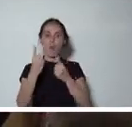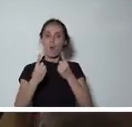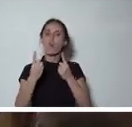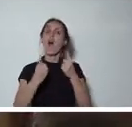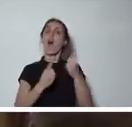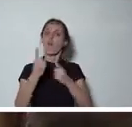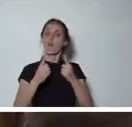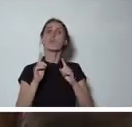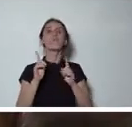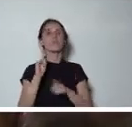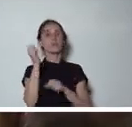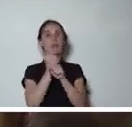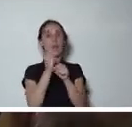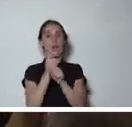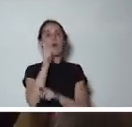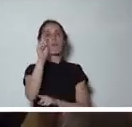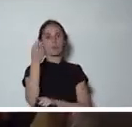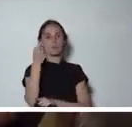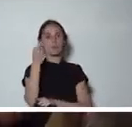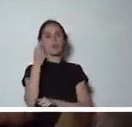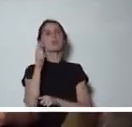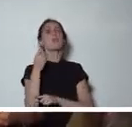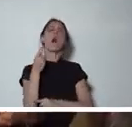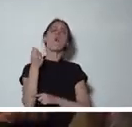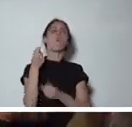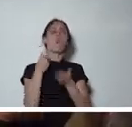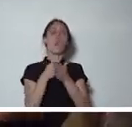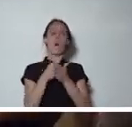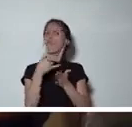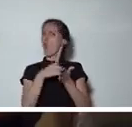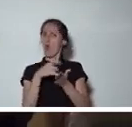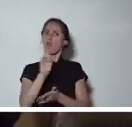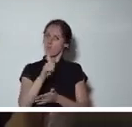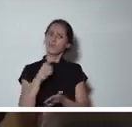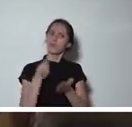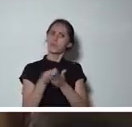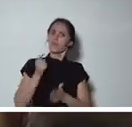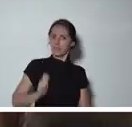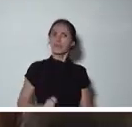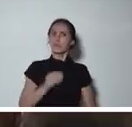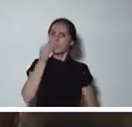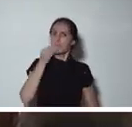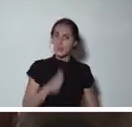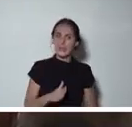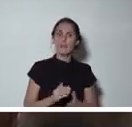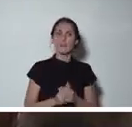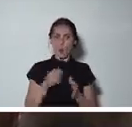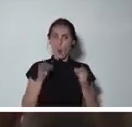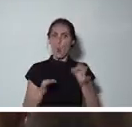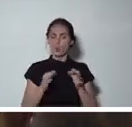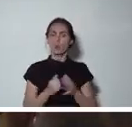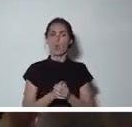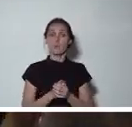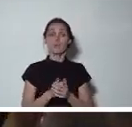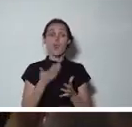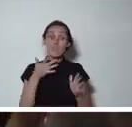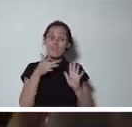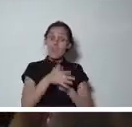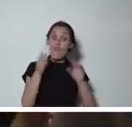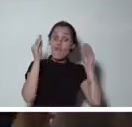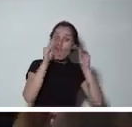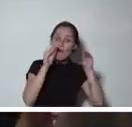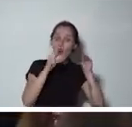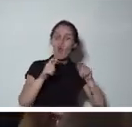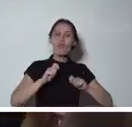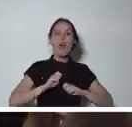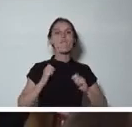sino bien remunerado no entonces son 25 mujeres que de una situación de exclusión absoluta no solo se han empoderado no Solo han recibido ayuda sino